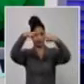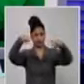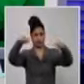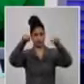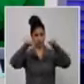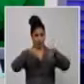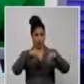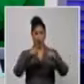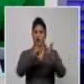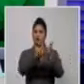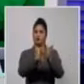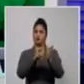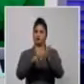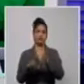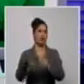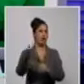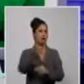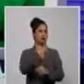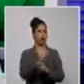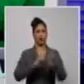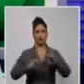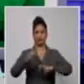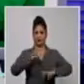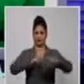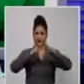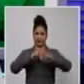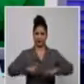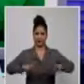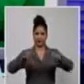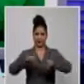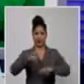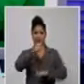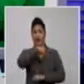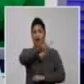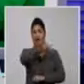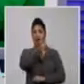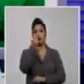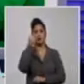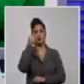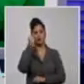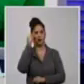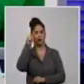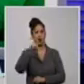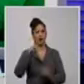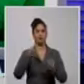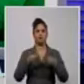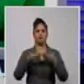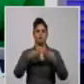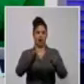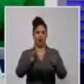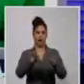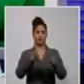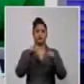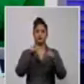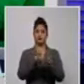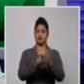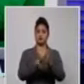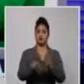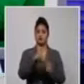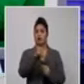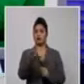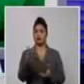Anoche veíamos en la televisión la inauguración del laboratorio de Cienfuegos. Ya van 20. Ya se suman 2